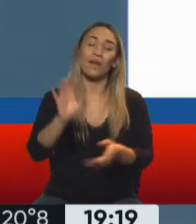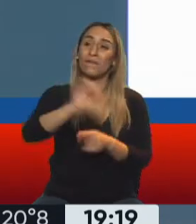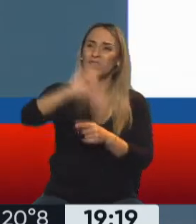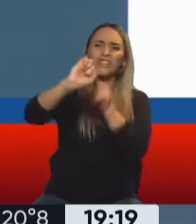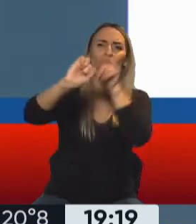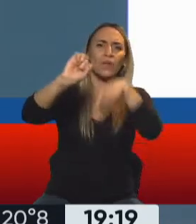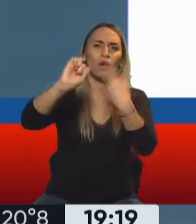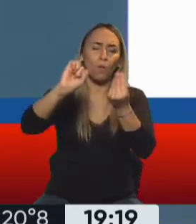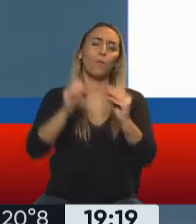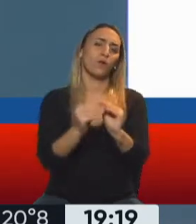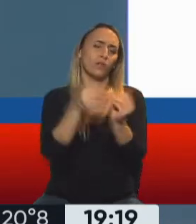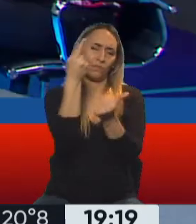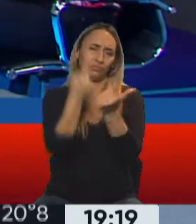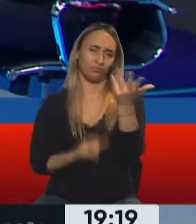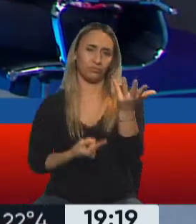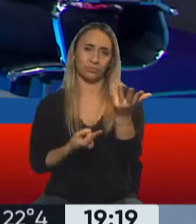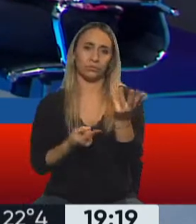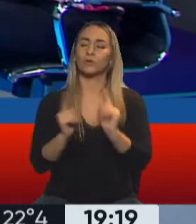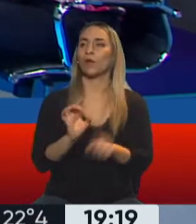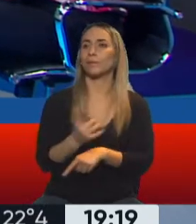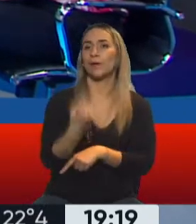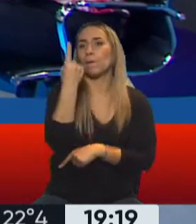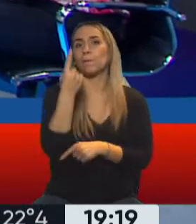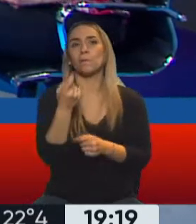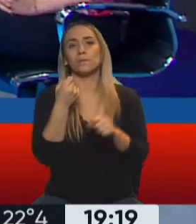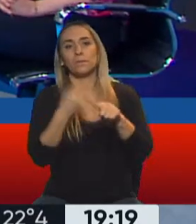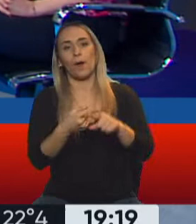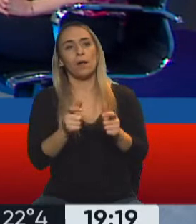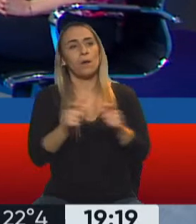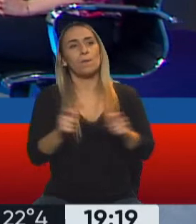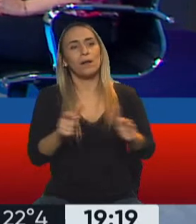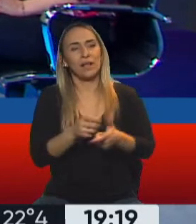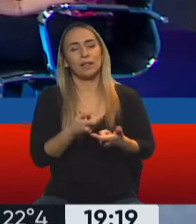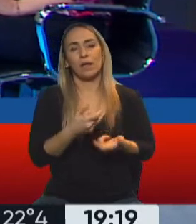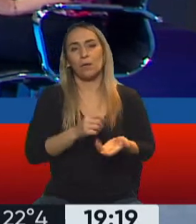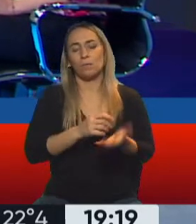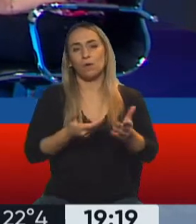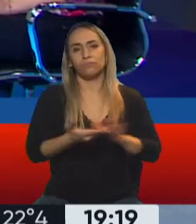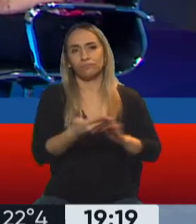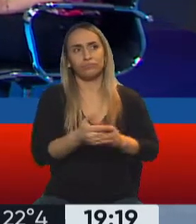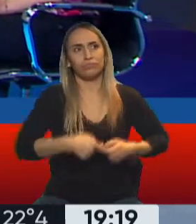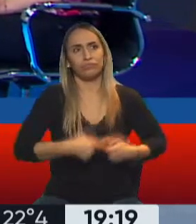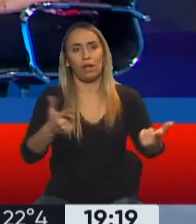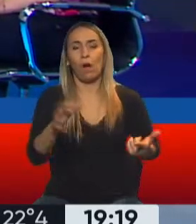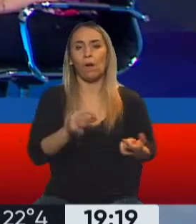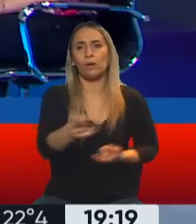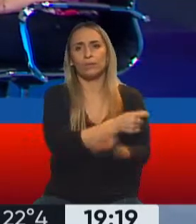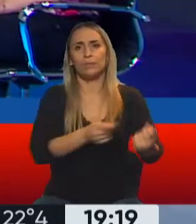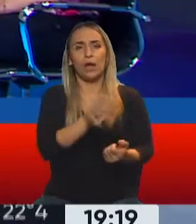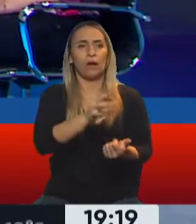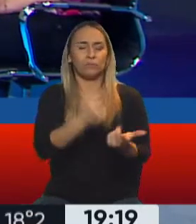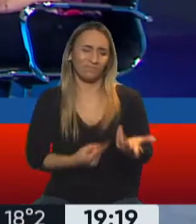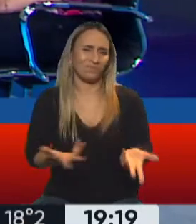y se explica por muchas otras cosas, no solamente por la emisión y por el dinero que pueda haber o no en la calle. Y después otro punto recontra importante